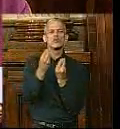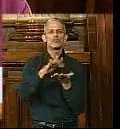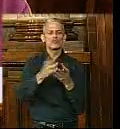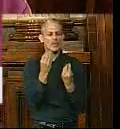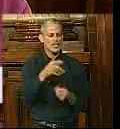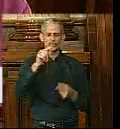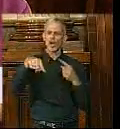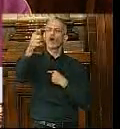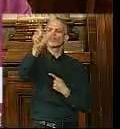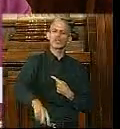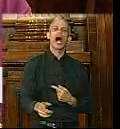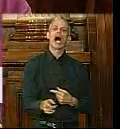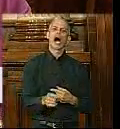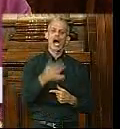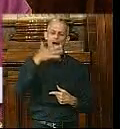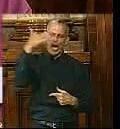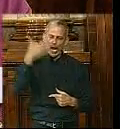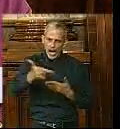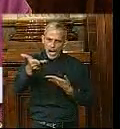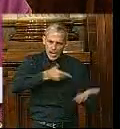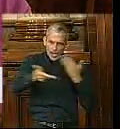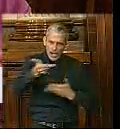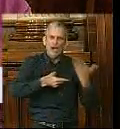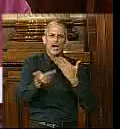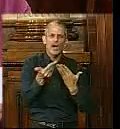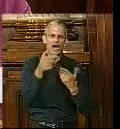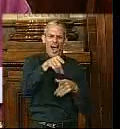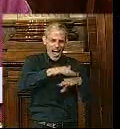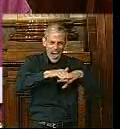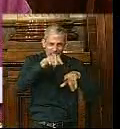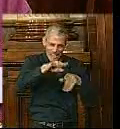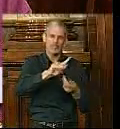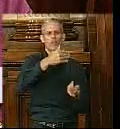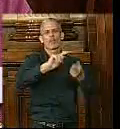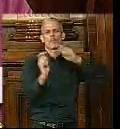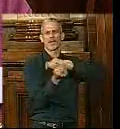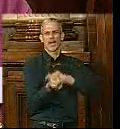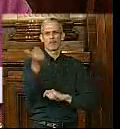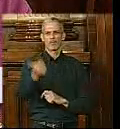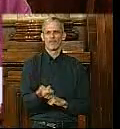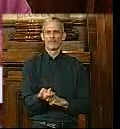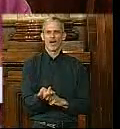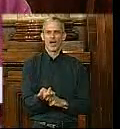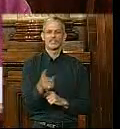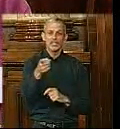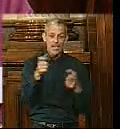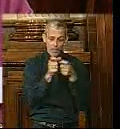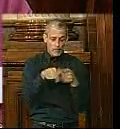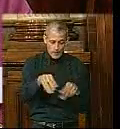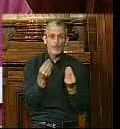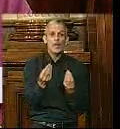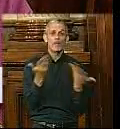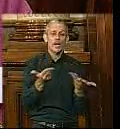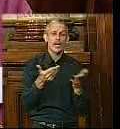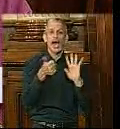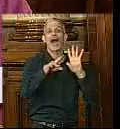significa el otro y mi intercambio con el otro lo que va a hacer cambiar, que de eso se trata este programa, ¿no?, del